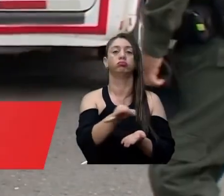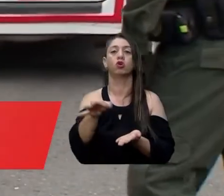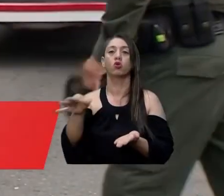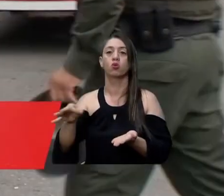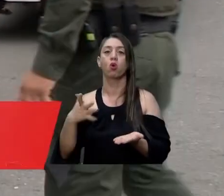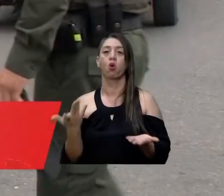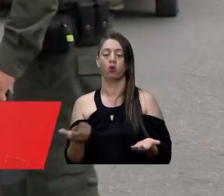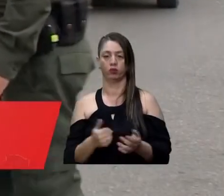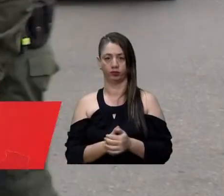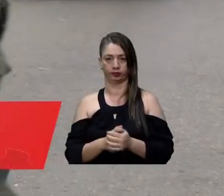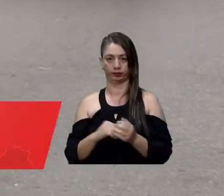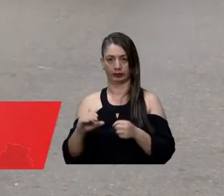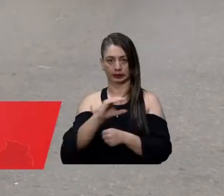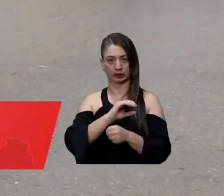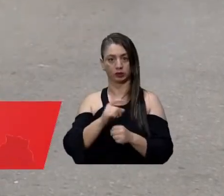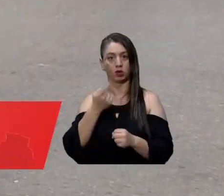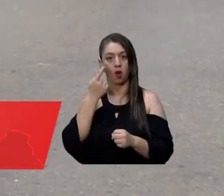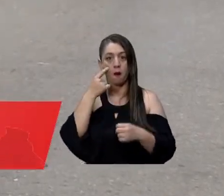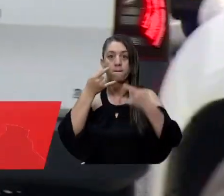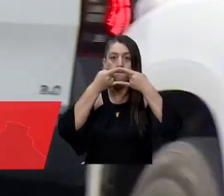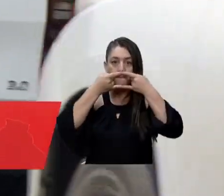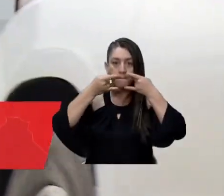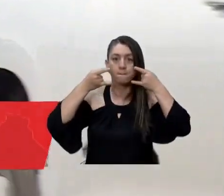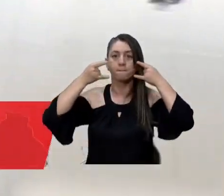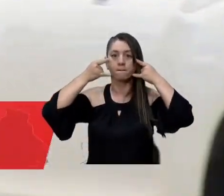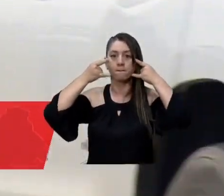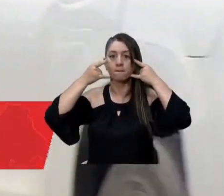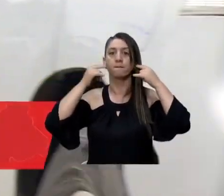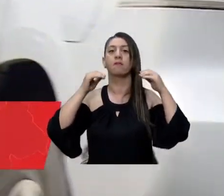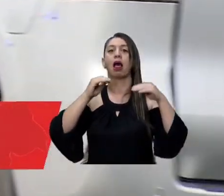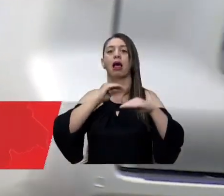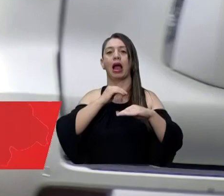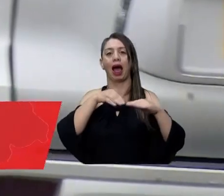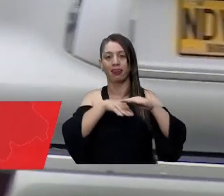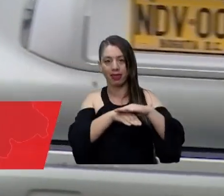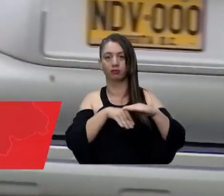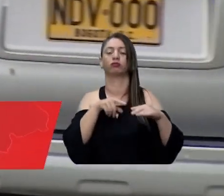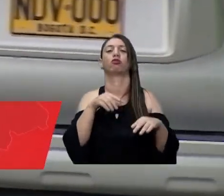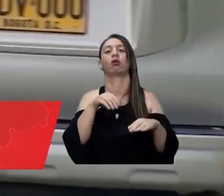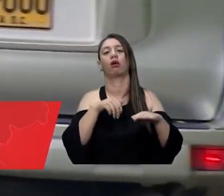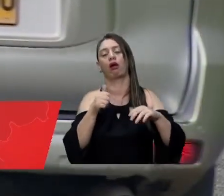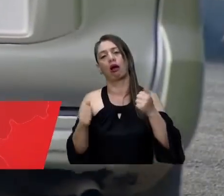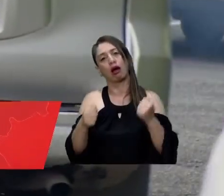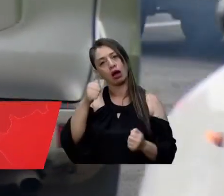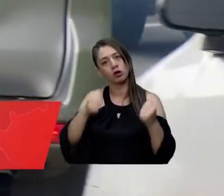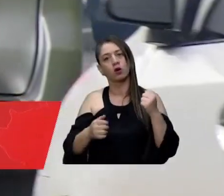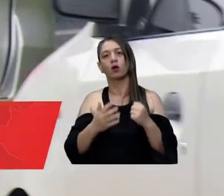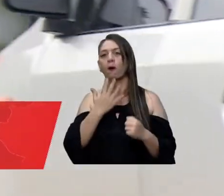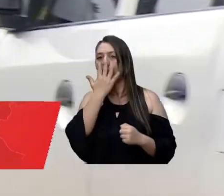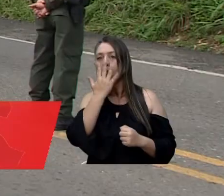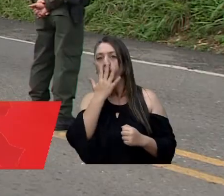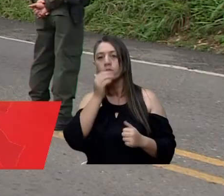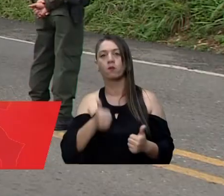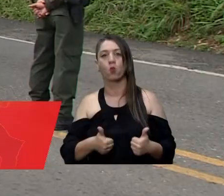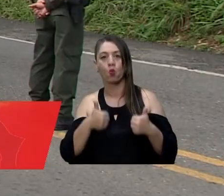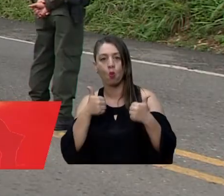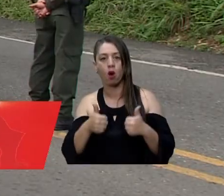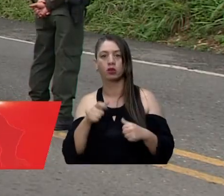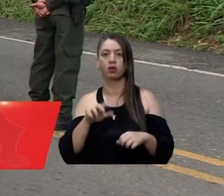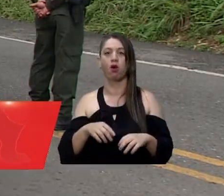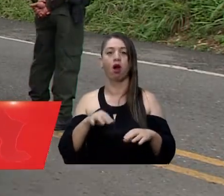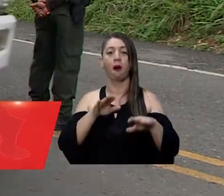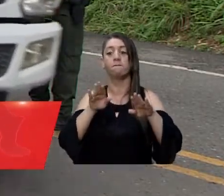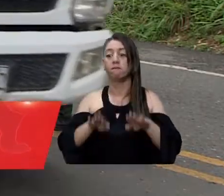de origen. Conservar el tapabocas dentro del vehículo, mantener la ventilación y el buen flujo de aire y no detenerse a